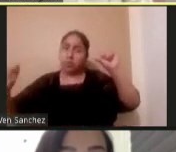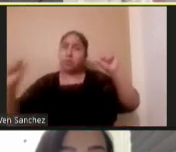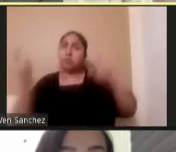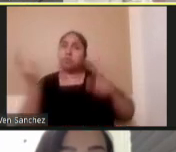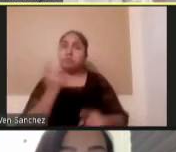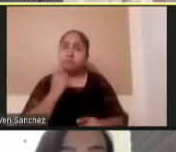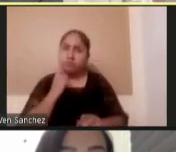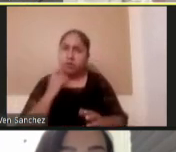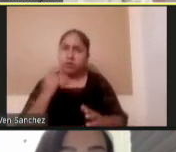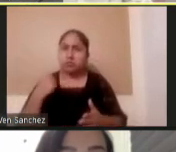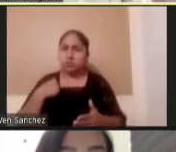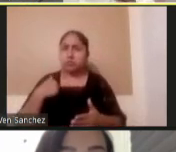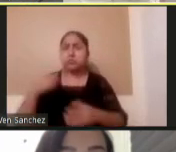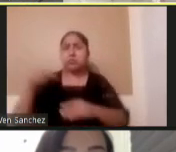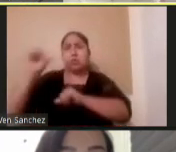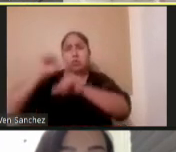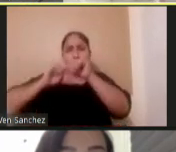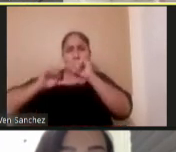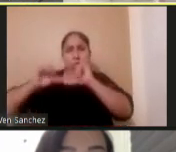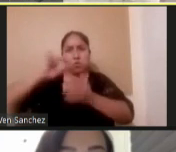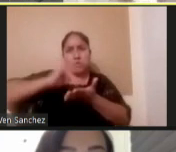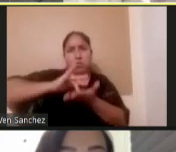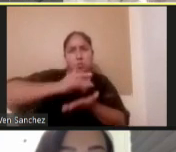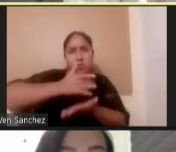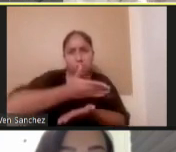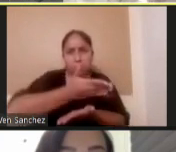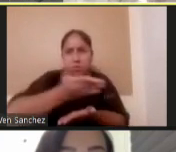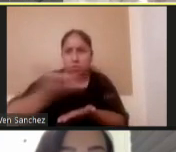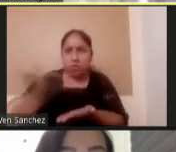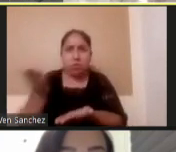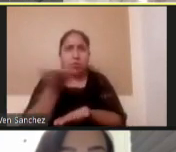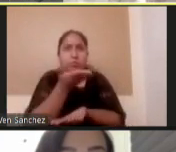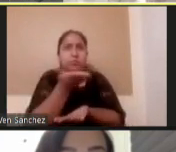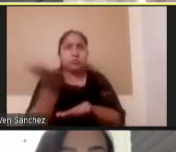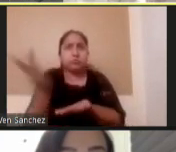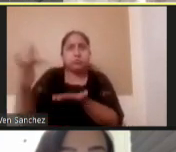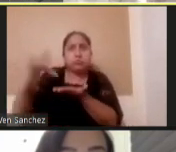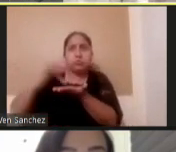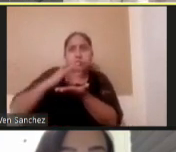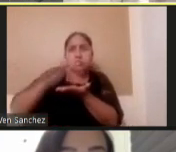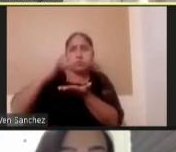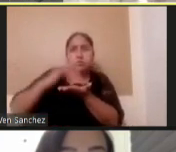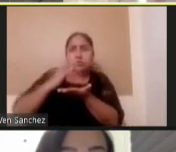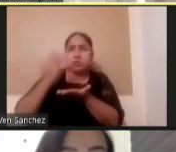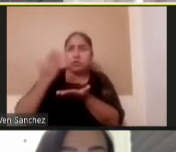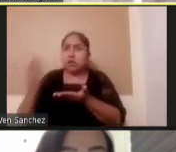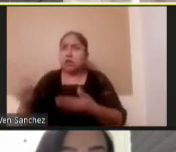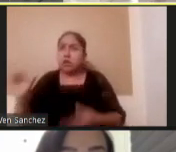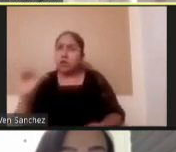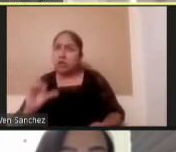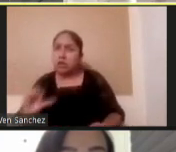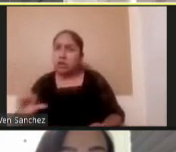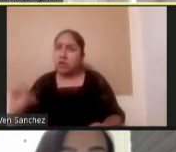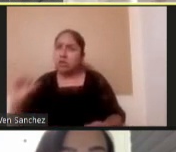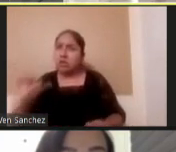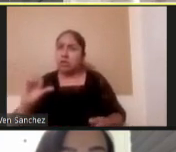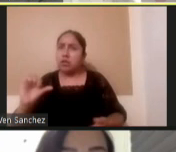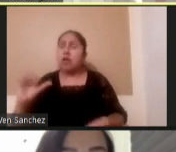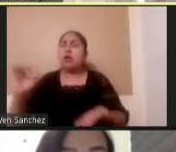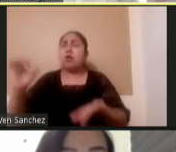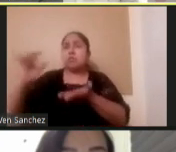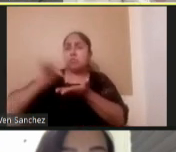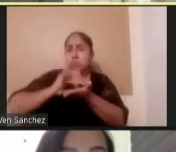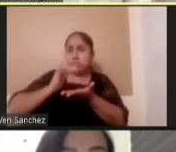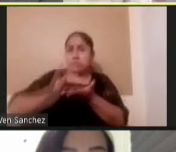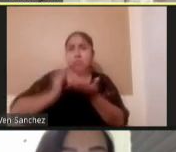profundamente el apoyo brindado para estas tareas por parte del presidente municipal Armando Cavada y el